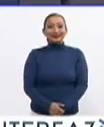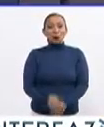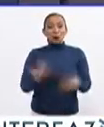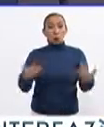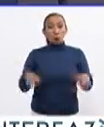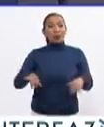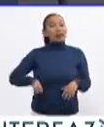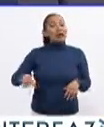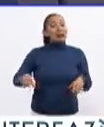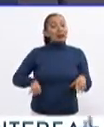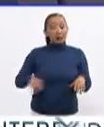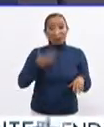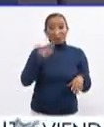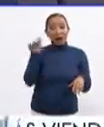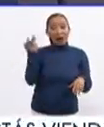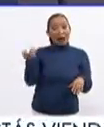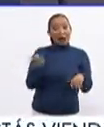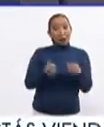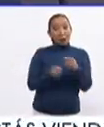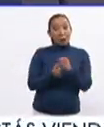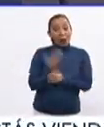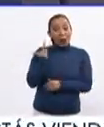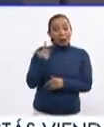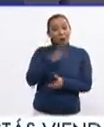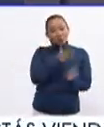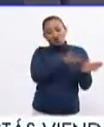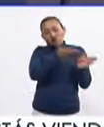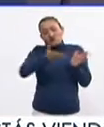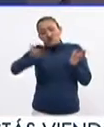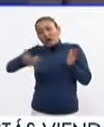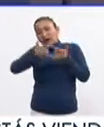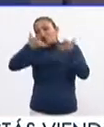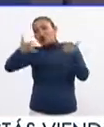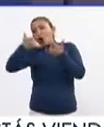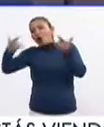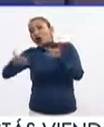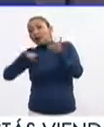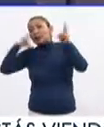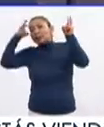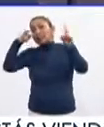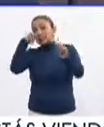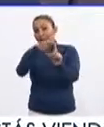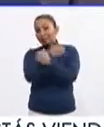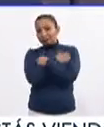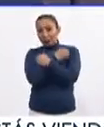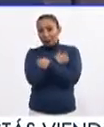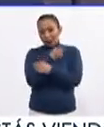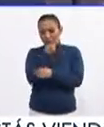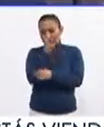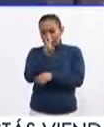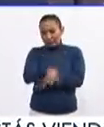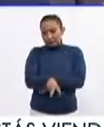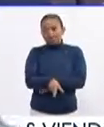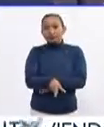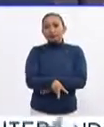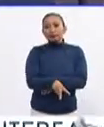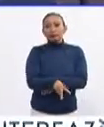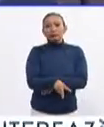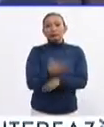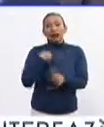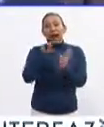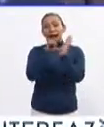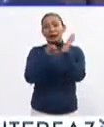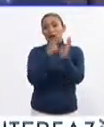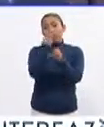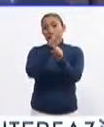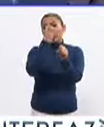Pues interesantísimo, Ana Luisa, este recorrido que haces por la historia en materia educativa, porque hay que decir que, bueno, pues el